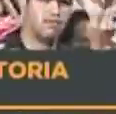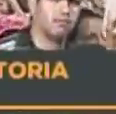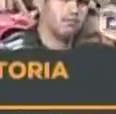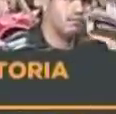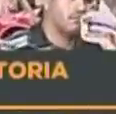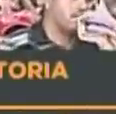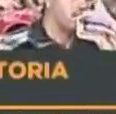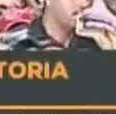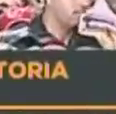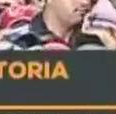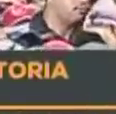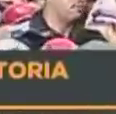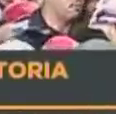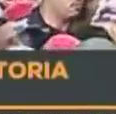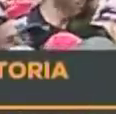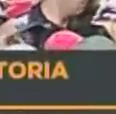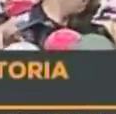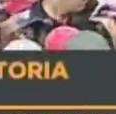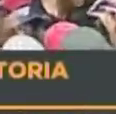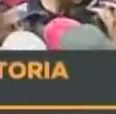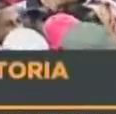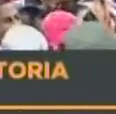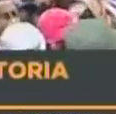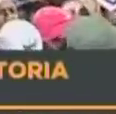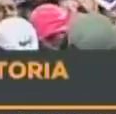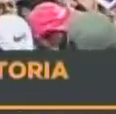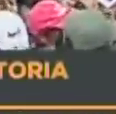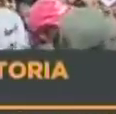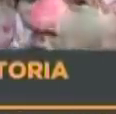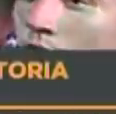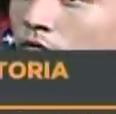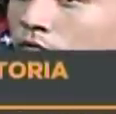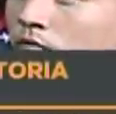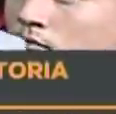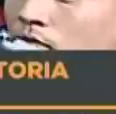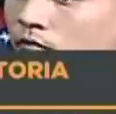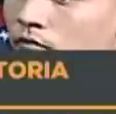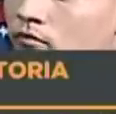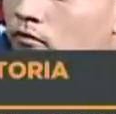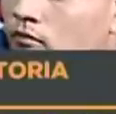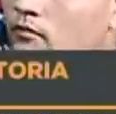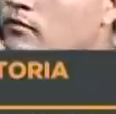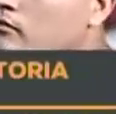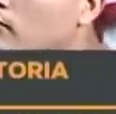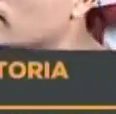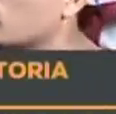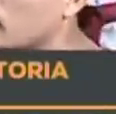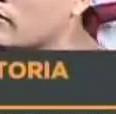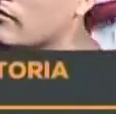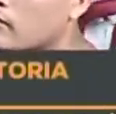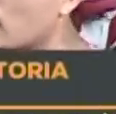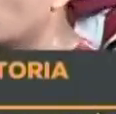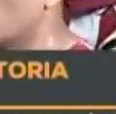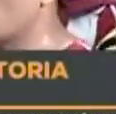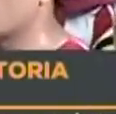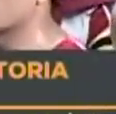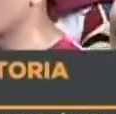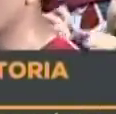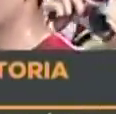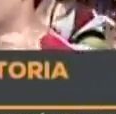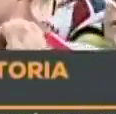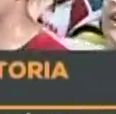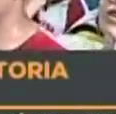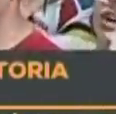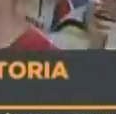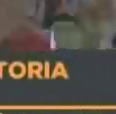sigue las líneas de nuestro gigante Hugo Chávez en Barinas y en Venezuela, que no va a